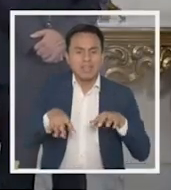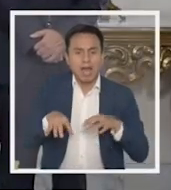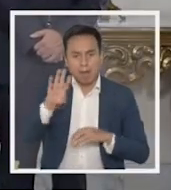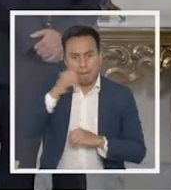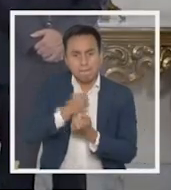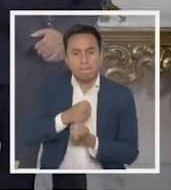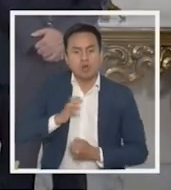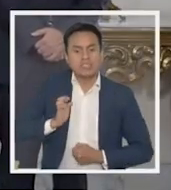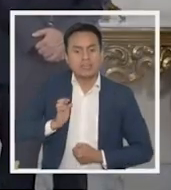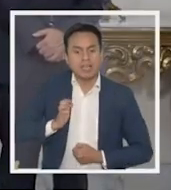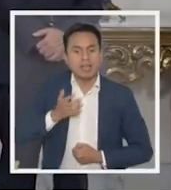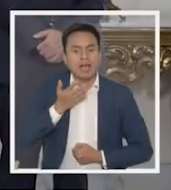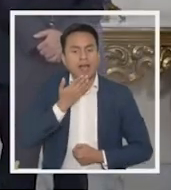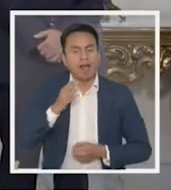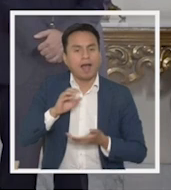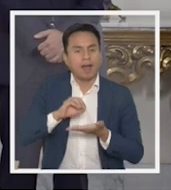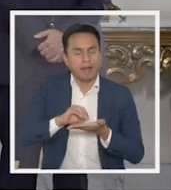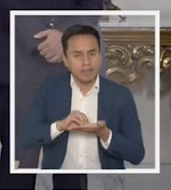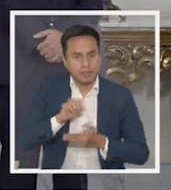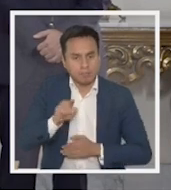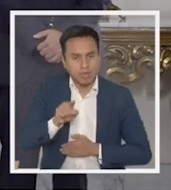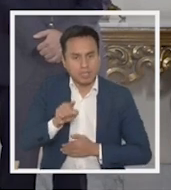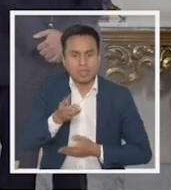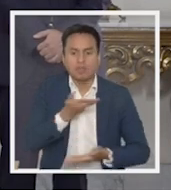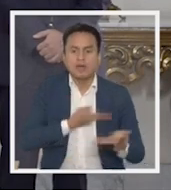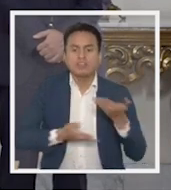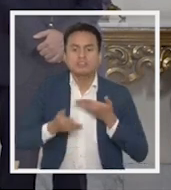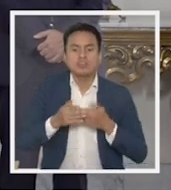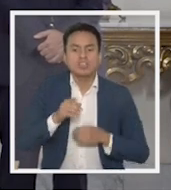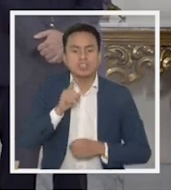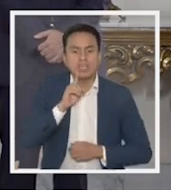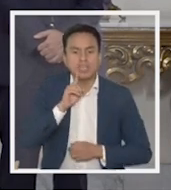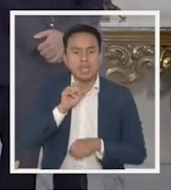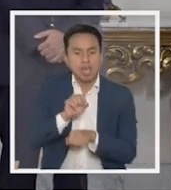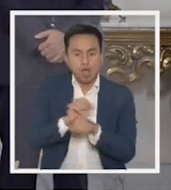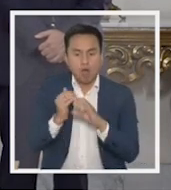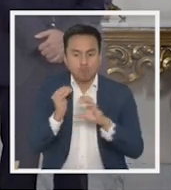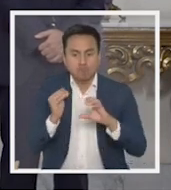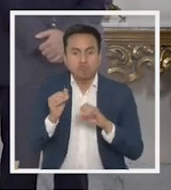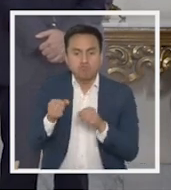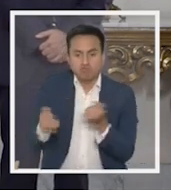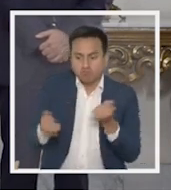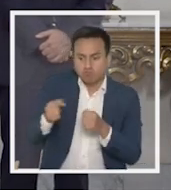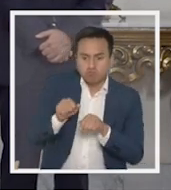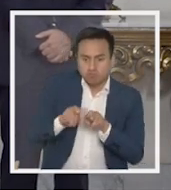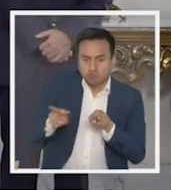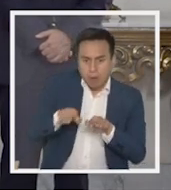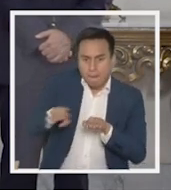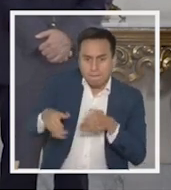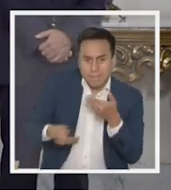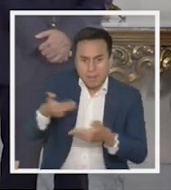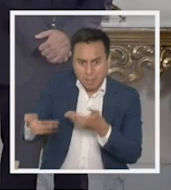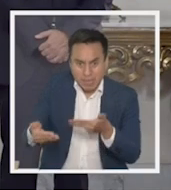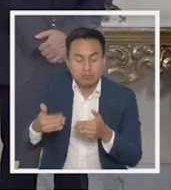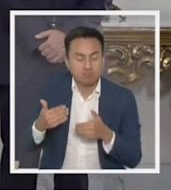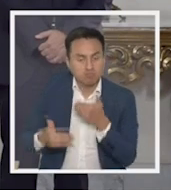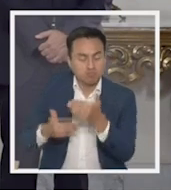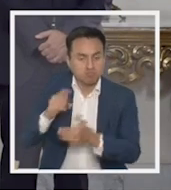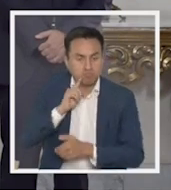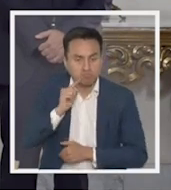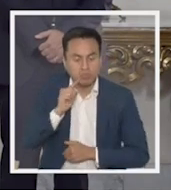parque vehicular que ya estaba en marcha, vamos a poder tener una fiscalización intensiva del control de